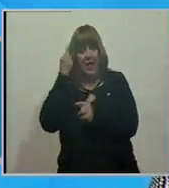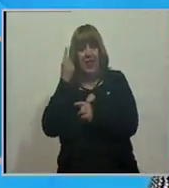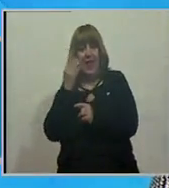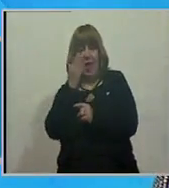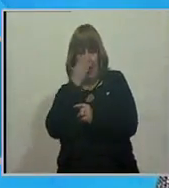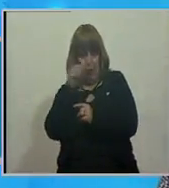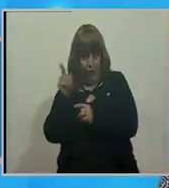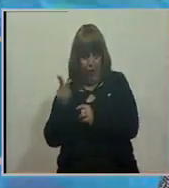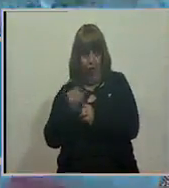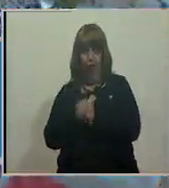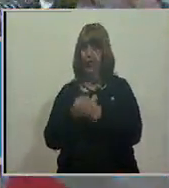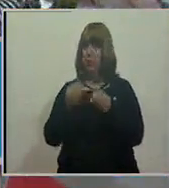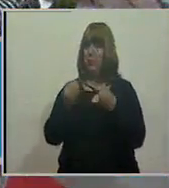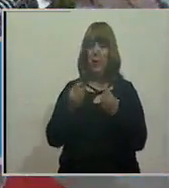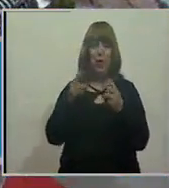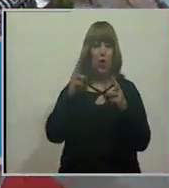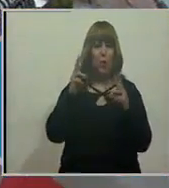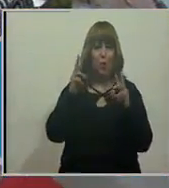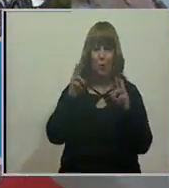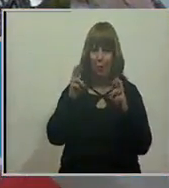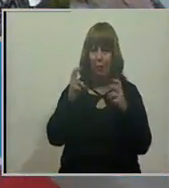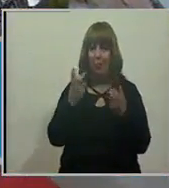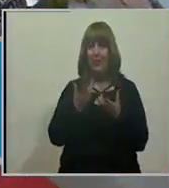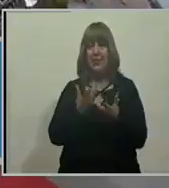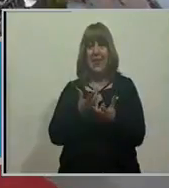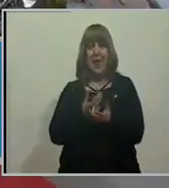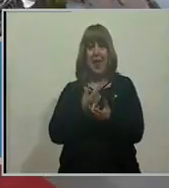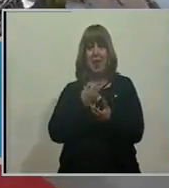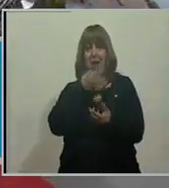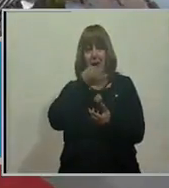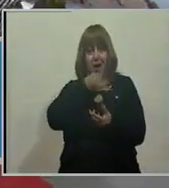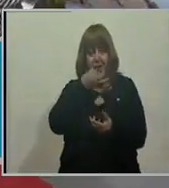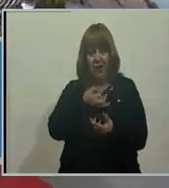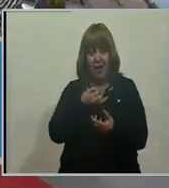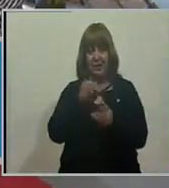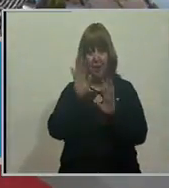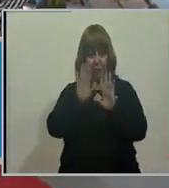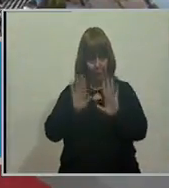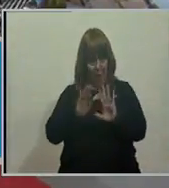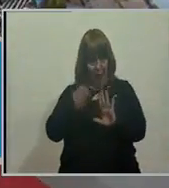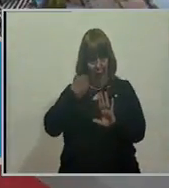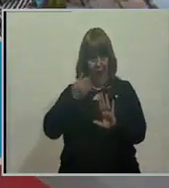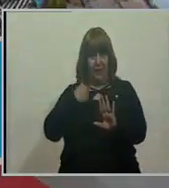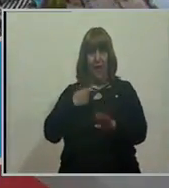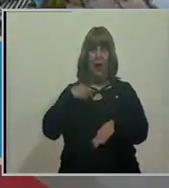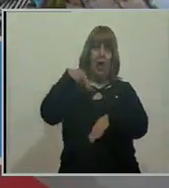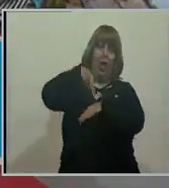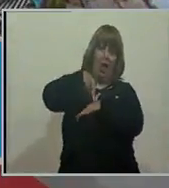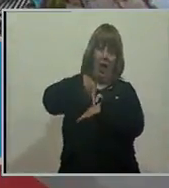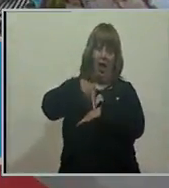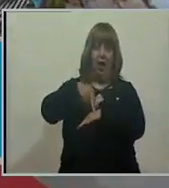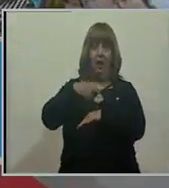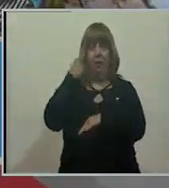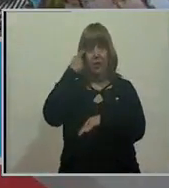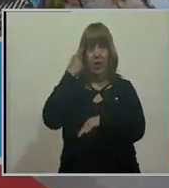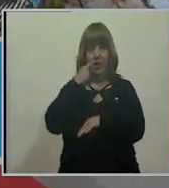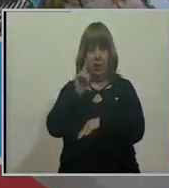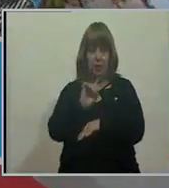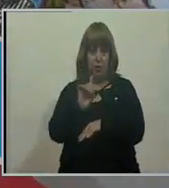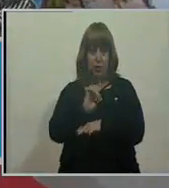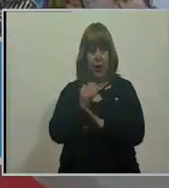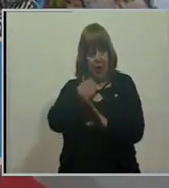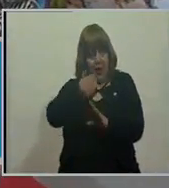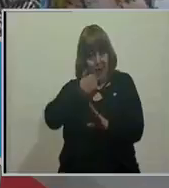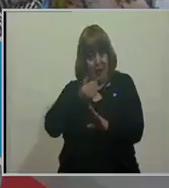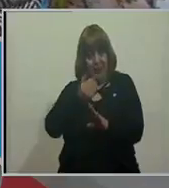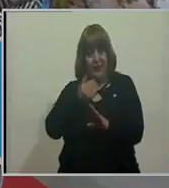de charlar con cada una de ellas? Porque hay una preparación previa, no es que nos subimos al escenario y vemos qué onda. Claro. Pero cada